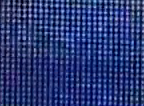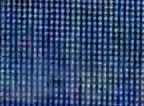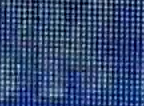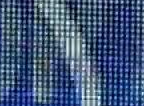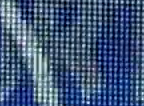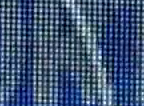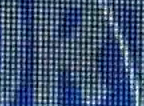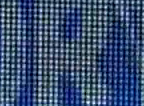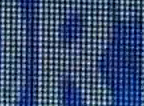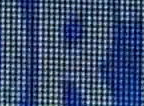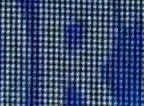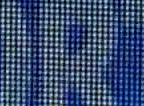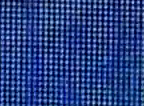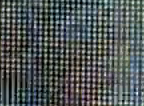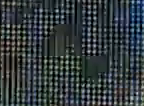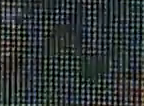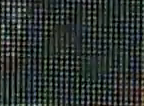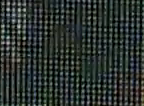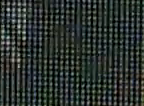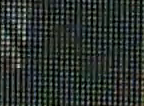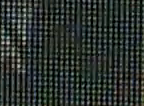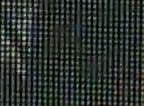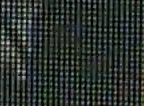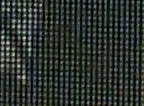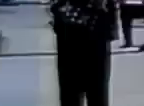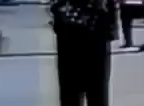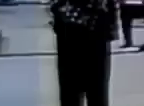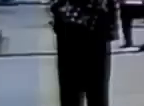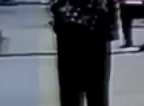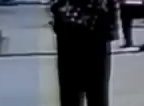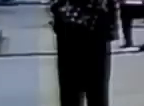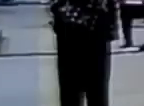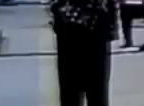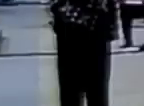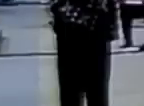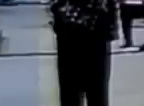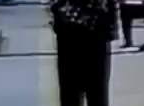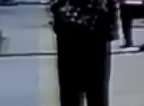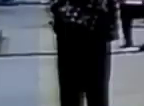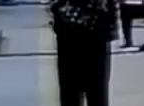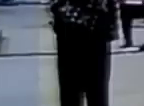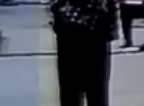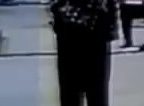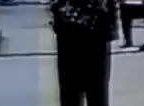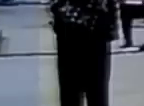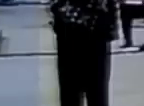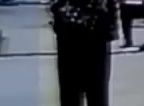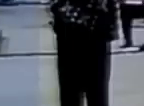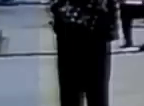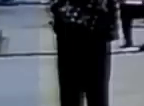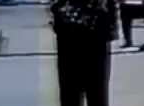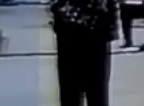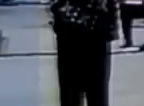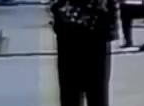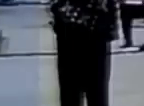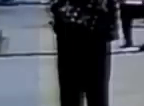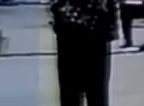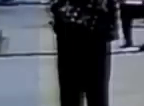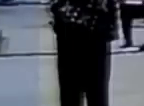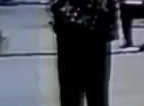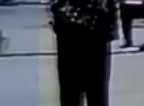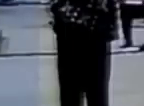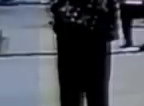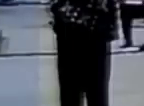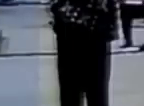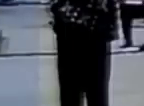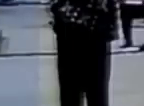Pero yo lo puedo decir. Vamos a ver imágenes, unas fotos de unos niños, ¿no? Que les han puesto los colores de la bandera LGBT. Oh,